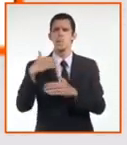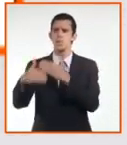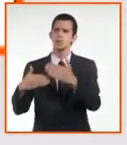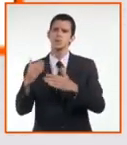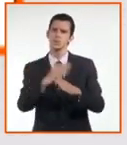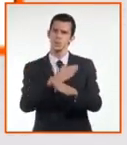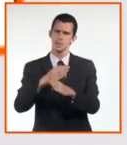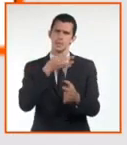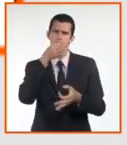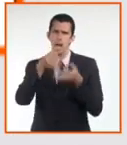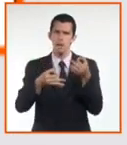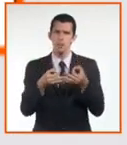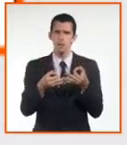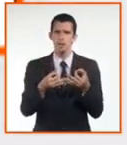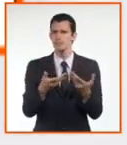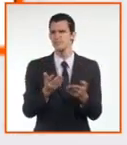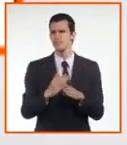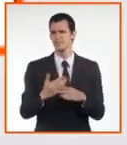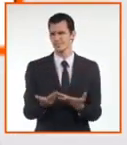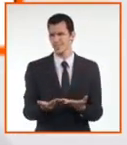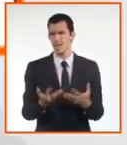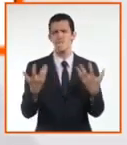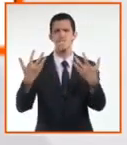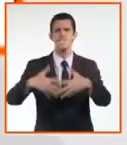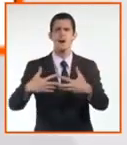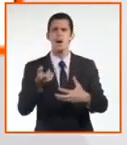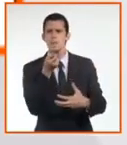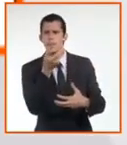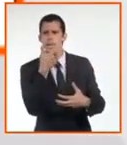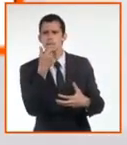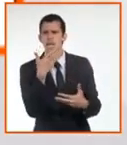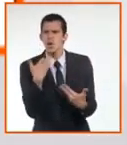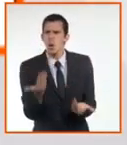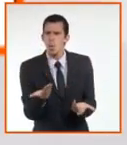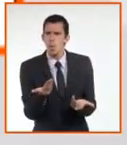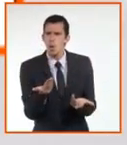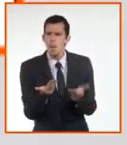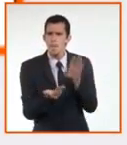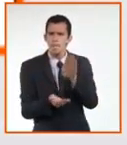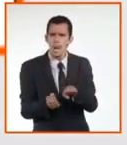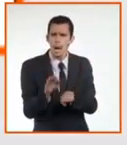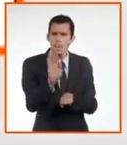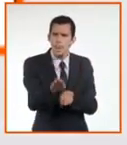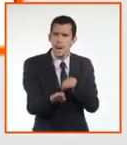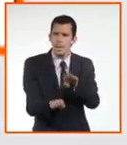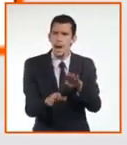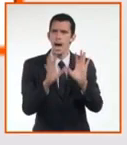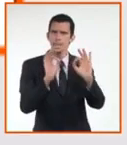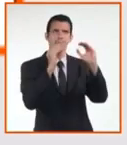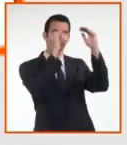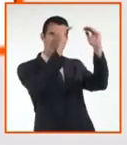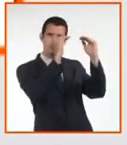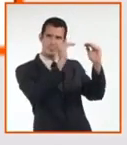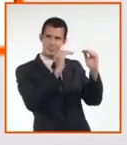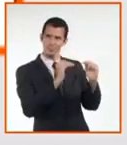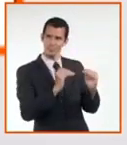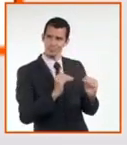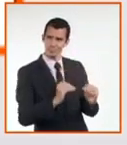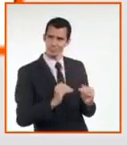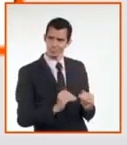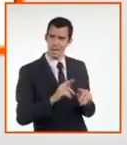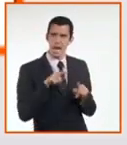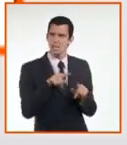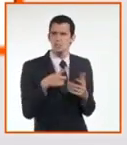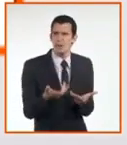con respecto a los otros es la compresión directa pero como vemos eso es para elaborar la